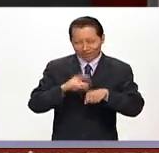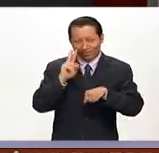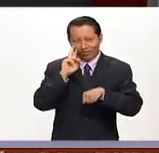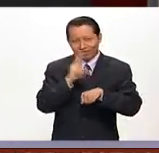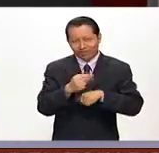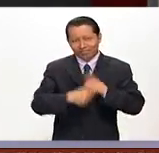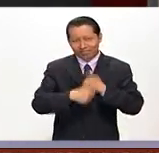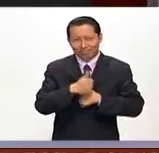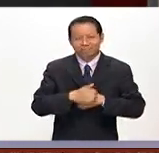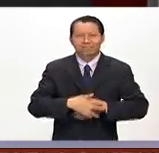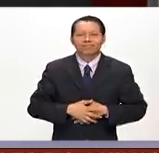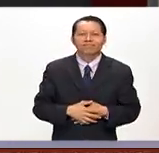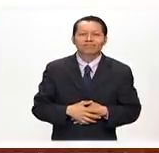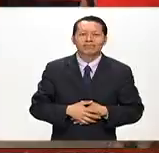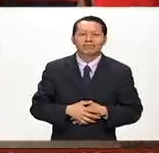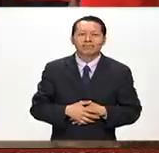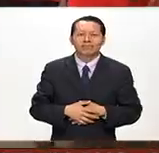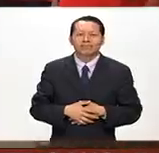esta carrera.